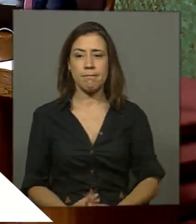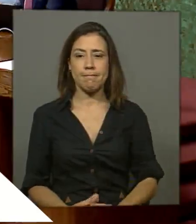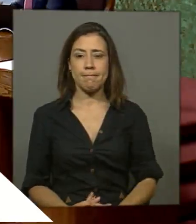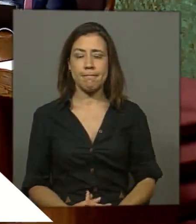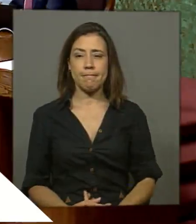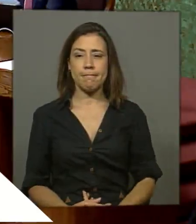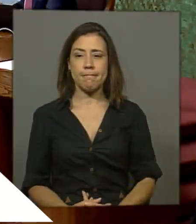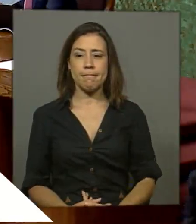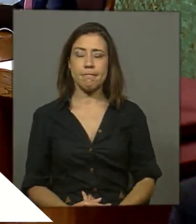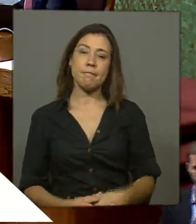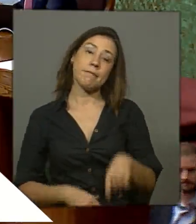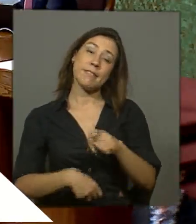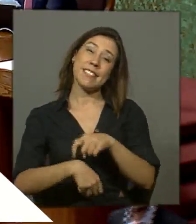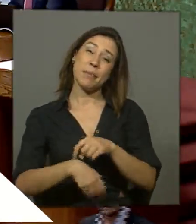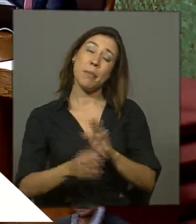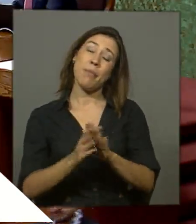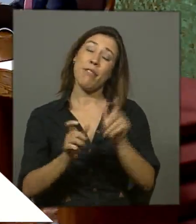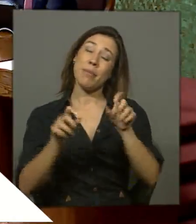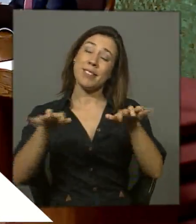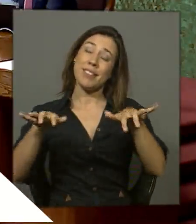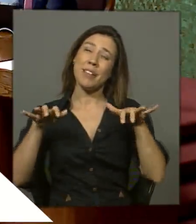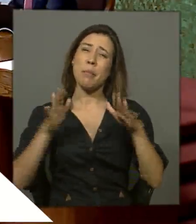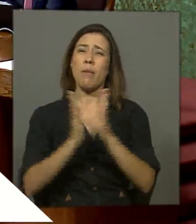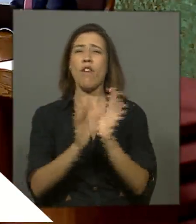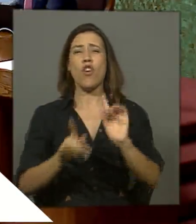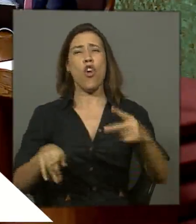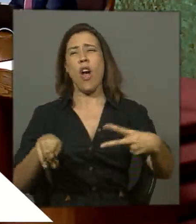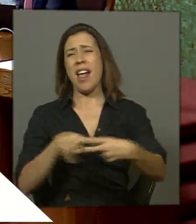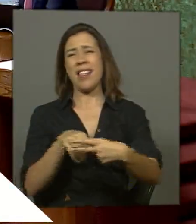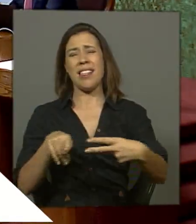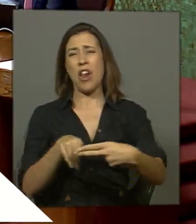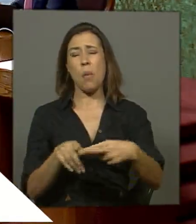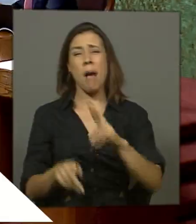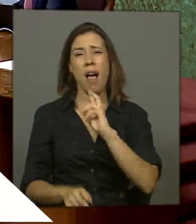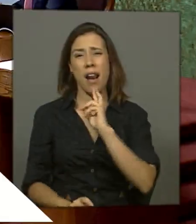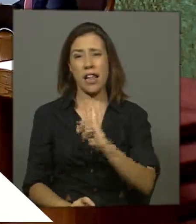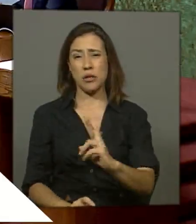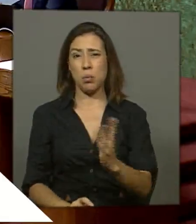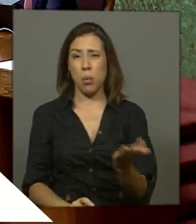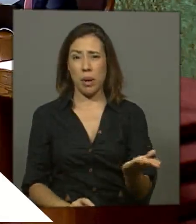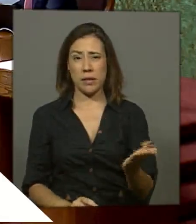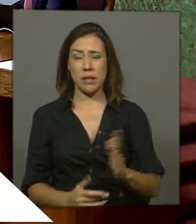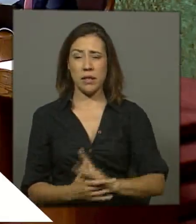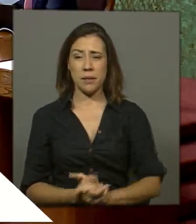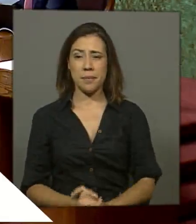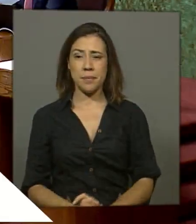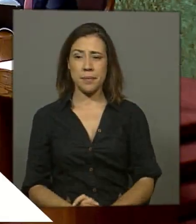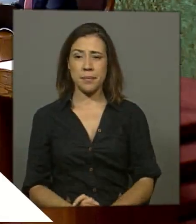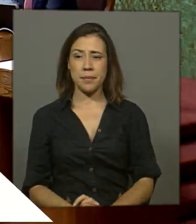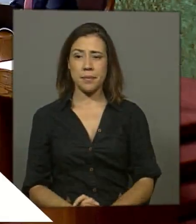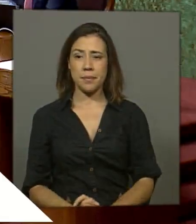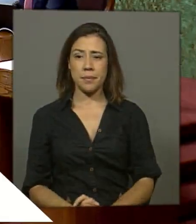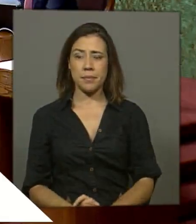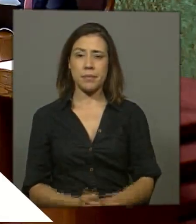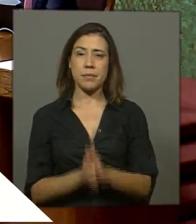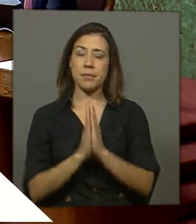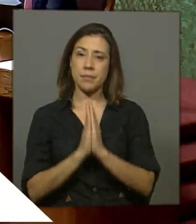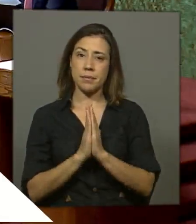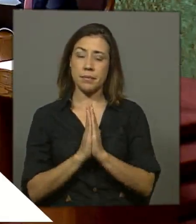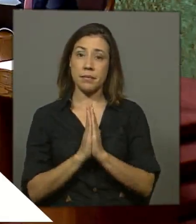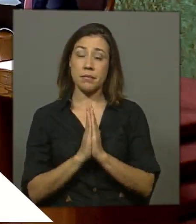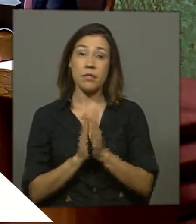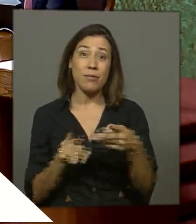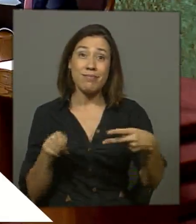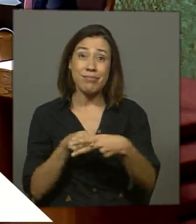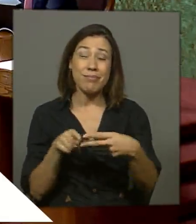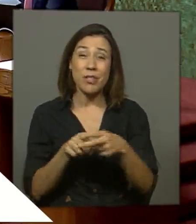números le quiero pedir a la tribuna que por favor no interrumpa la respuesta les pido por favor porque si